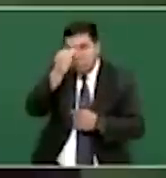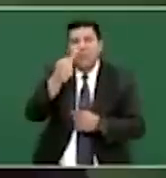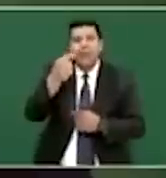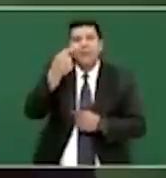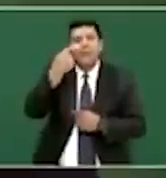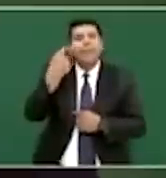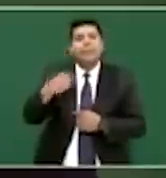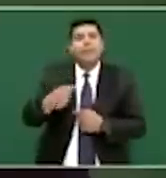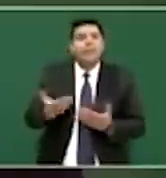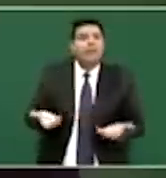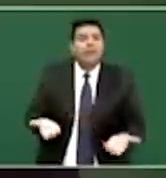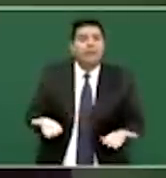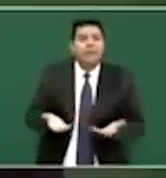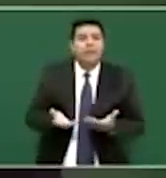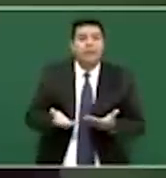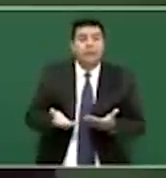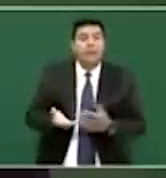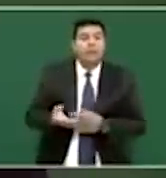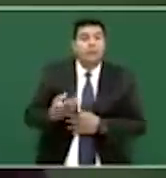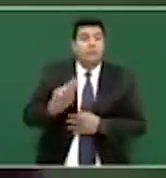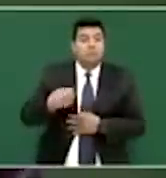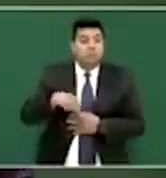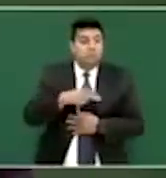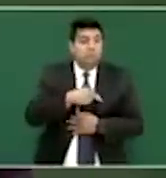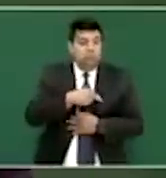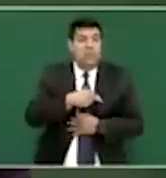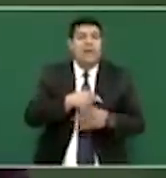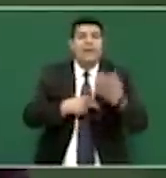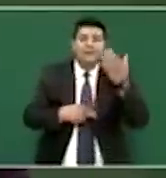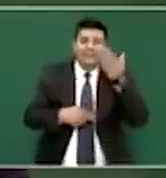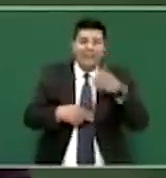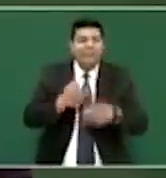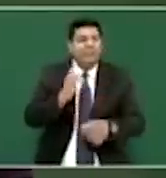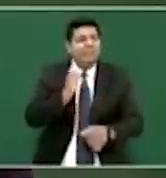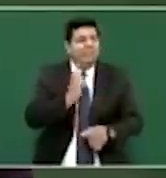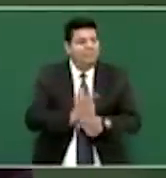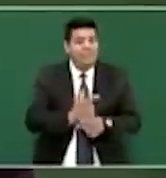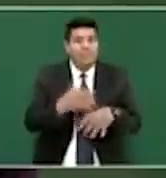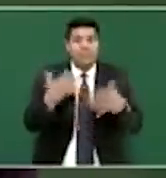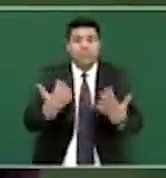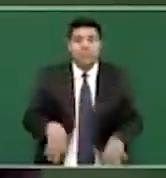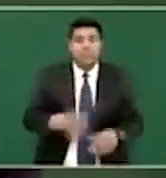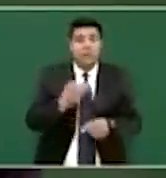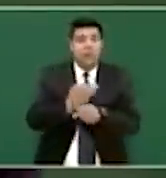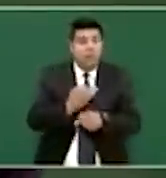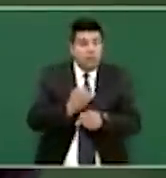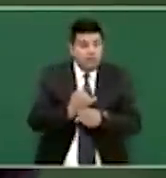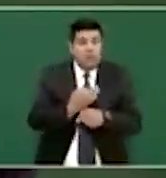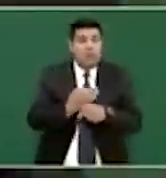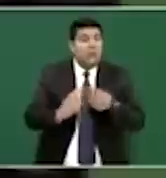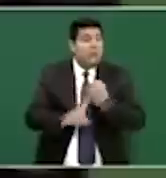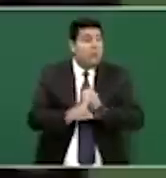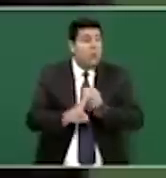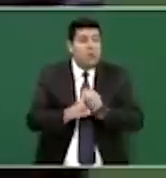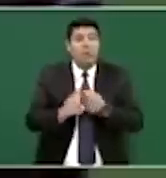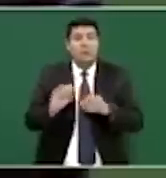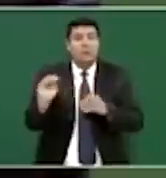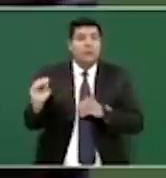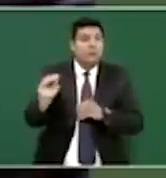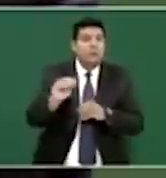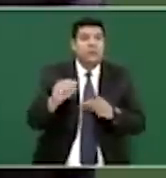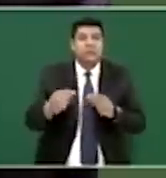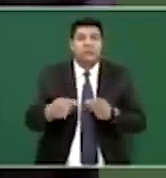para enfrentar el grave problema de la inseguridad y de la violencia. No